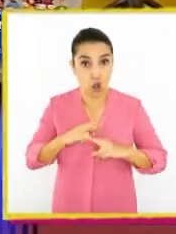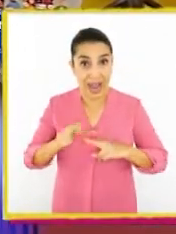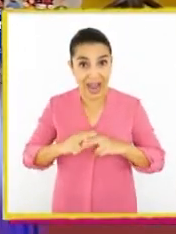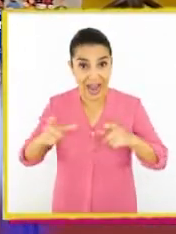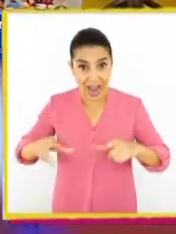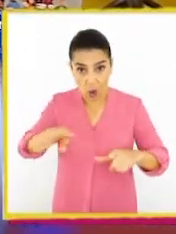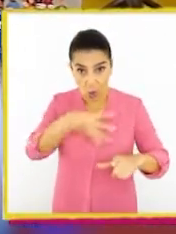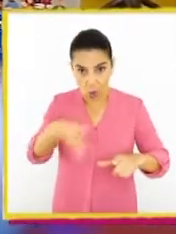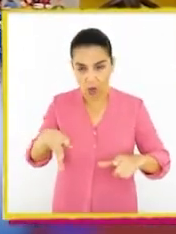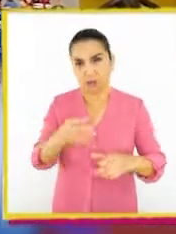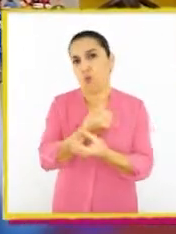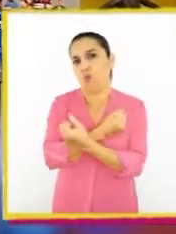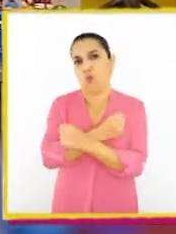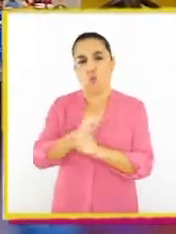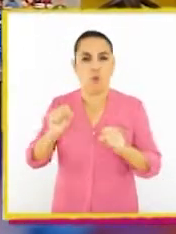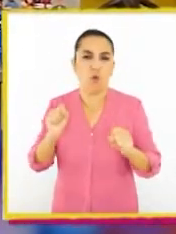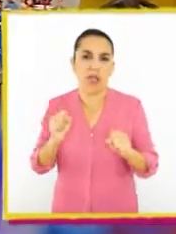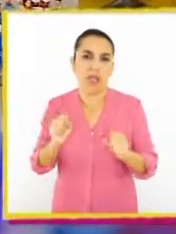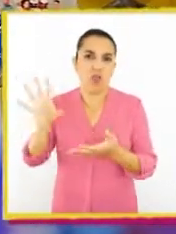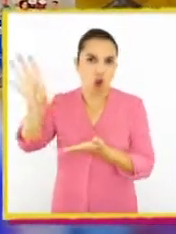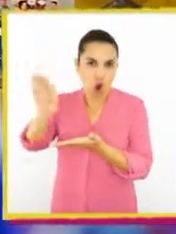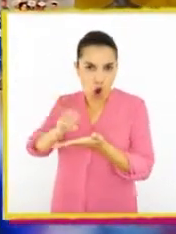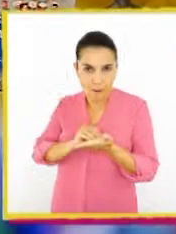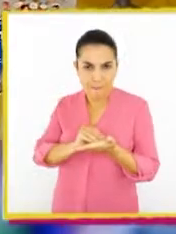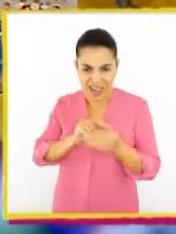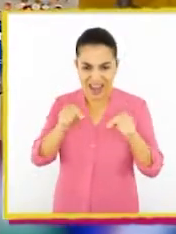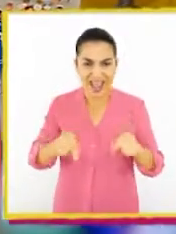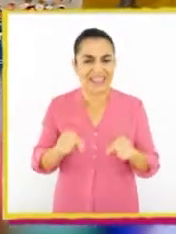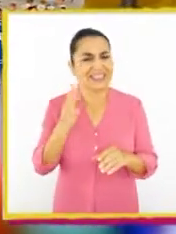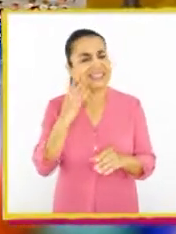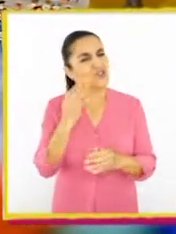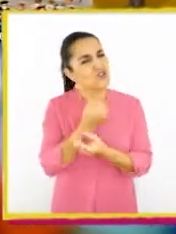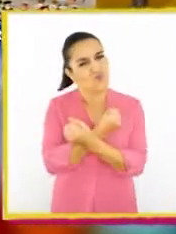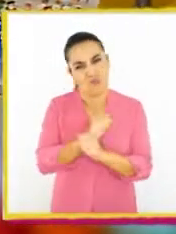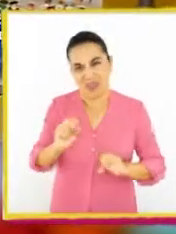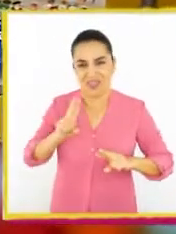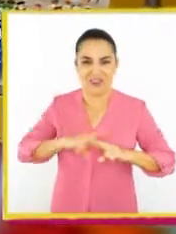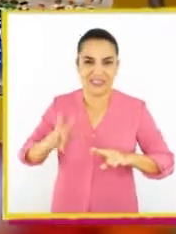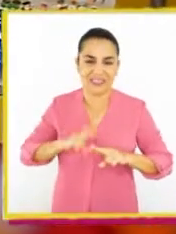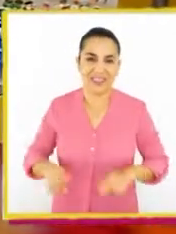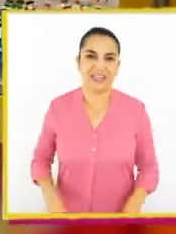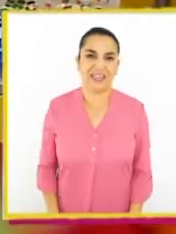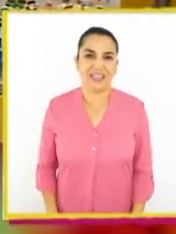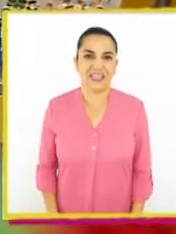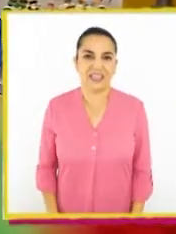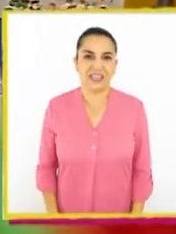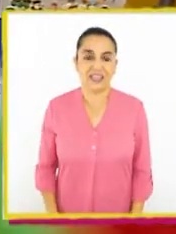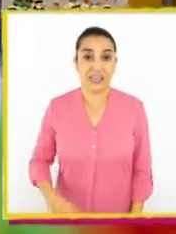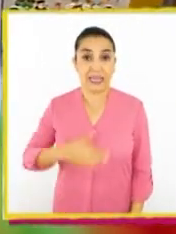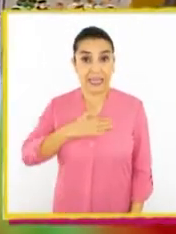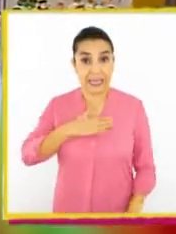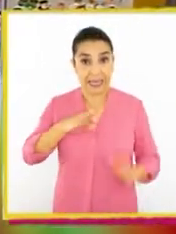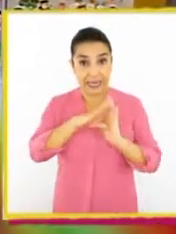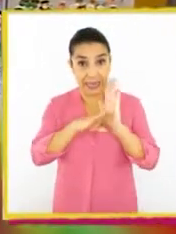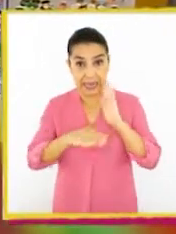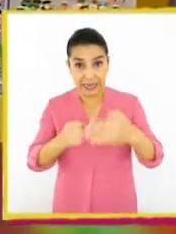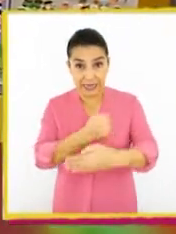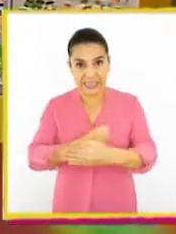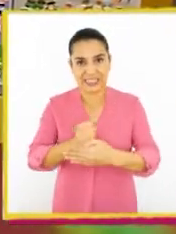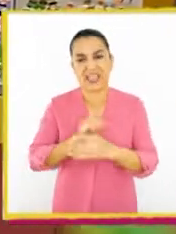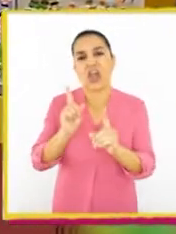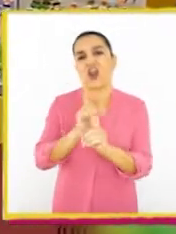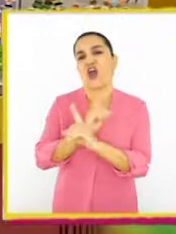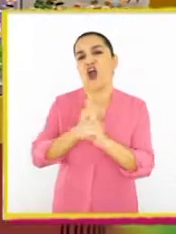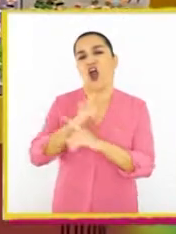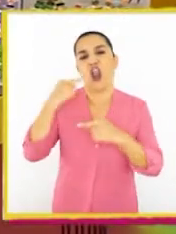¿Que yo cojín? No, imposible. Replicar esta exquisitez, imposible. Si quieren la